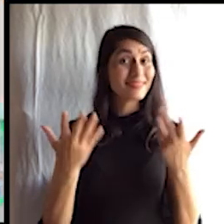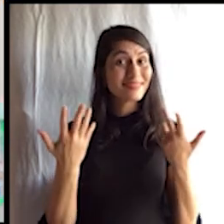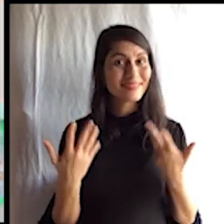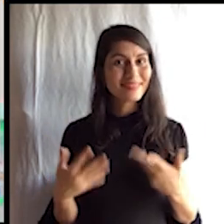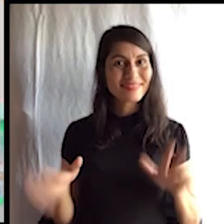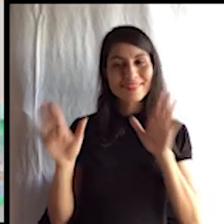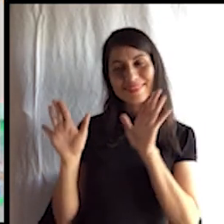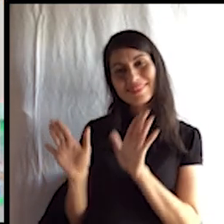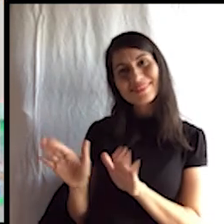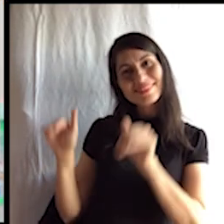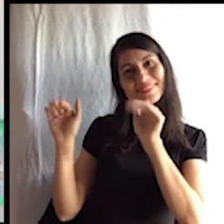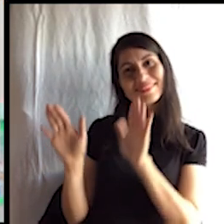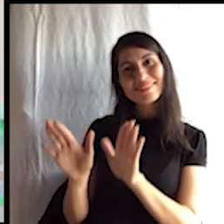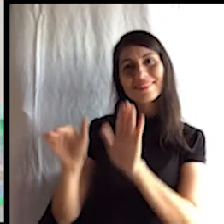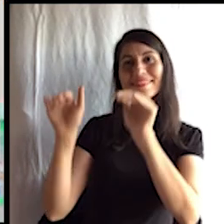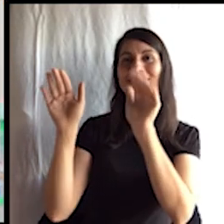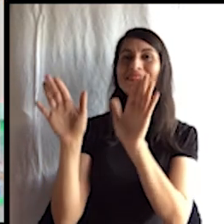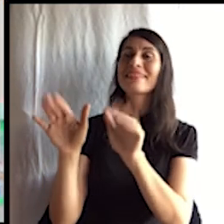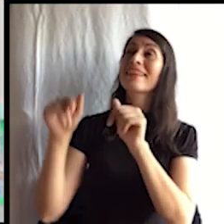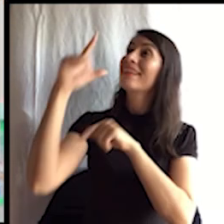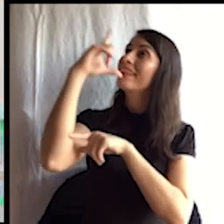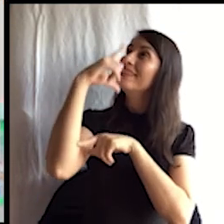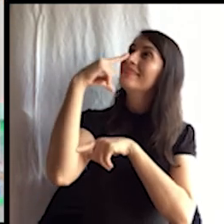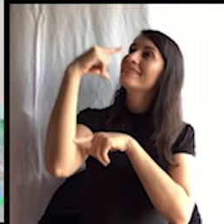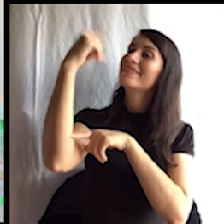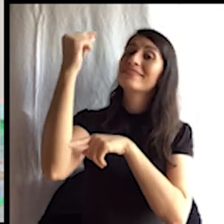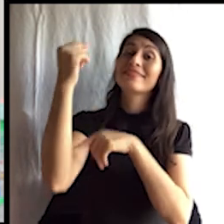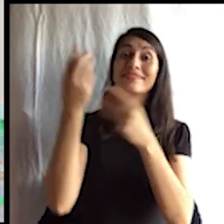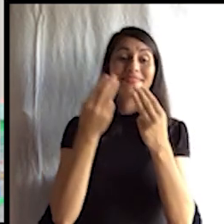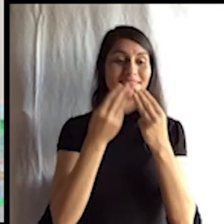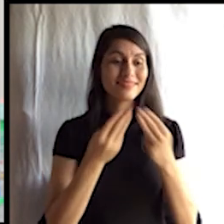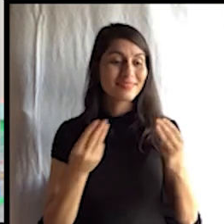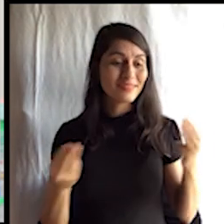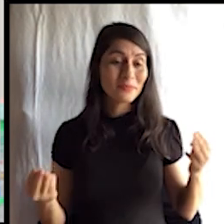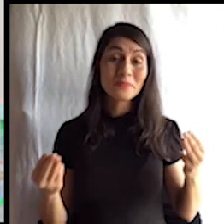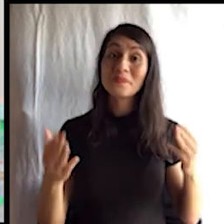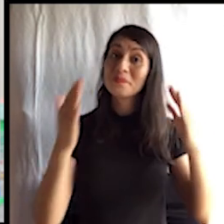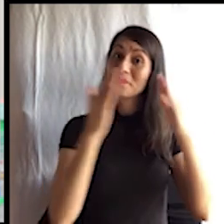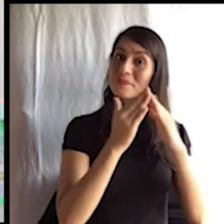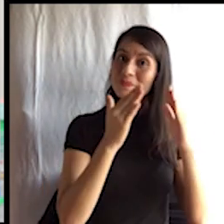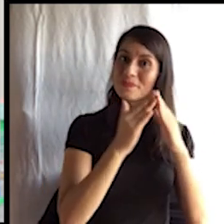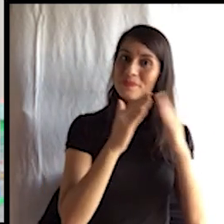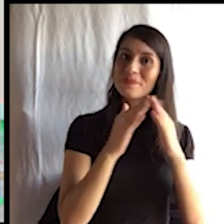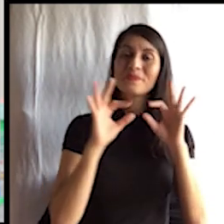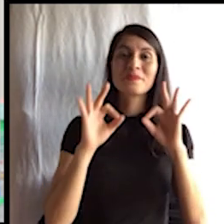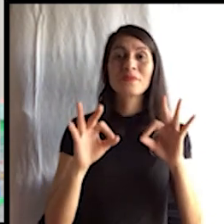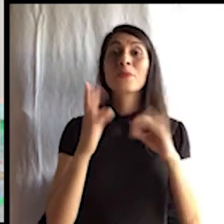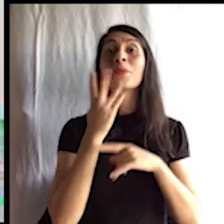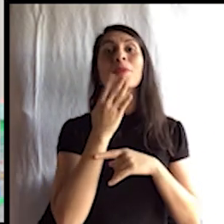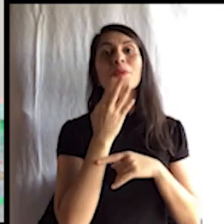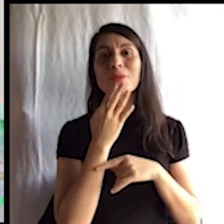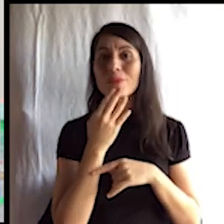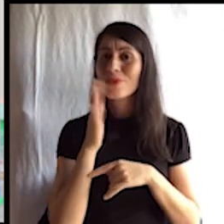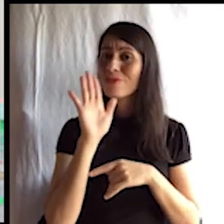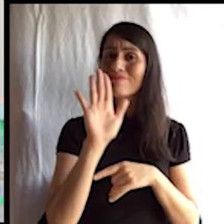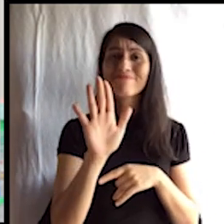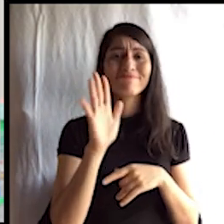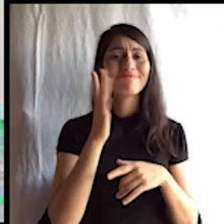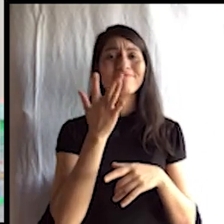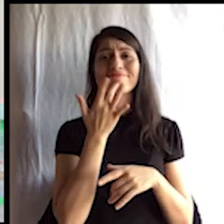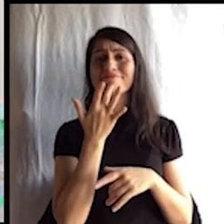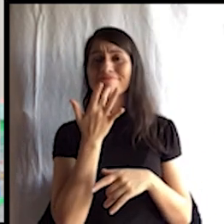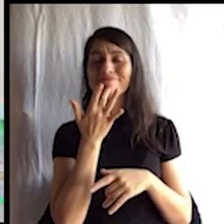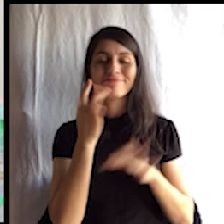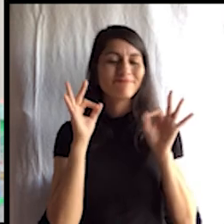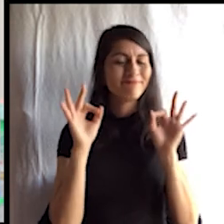Bueno, aquí está nuestra mariposa, nuestra luna, que hemos hecho con los materiales que tenemos en casa, con los colores que más te